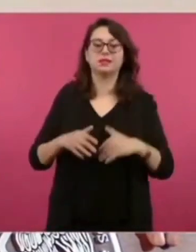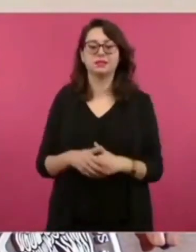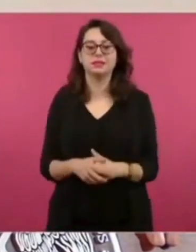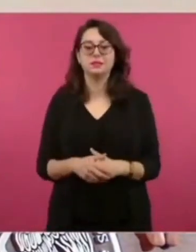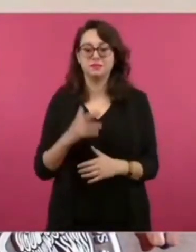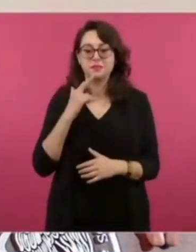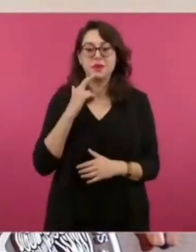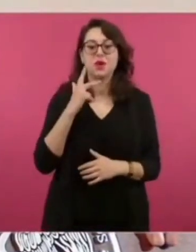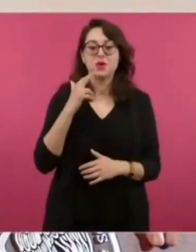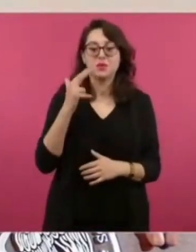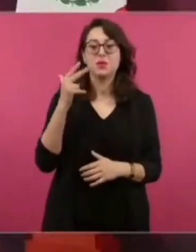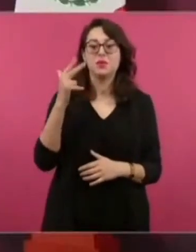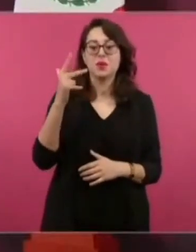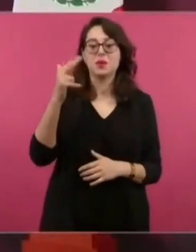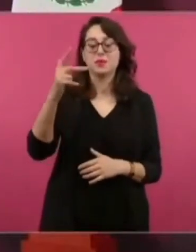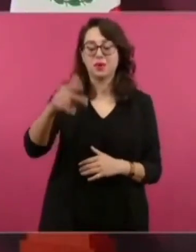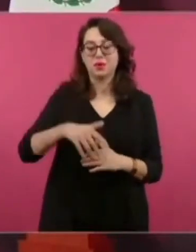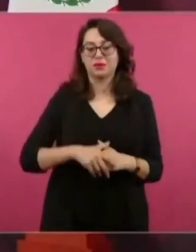mejorando.